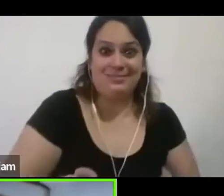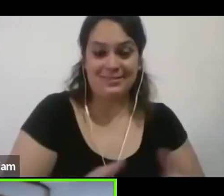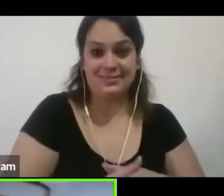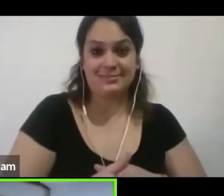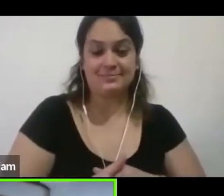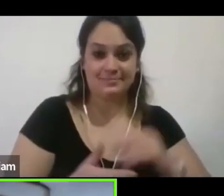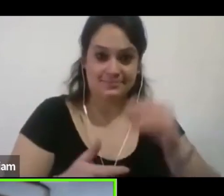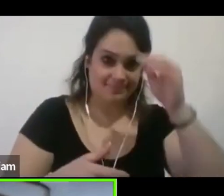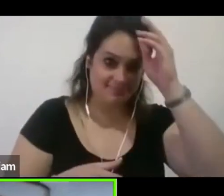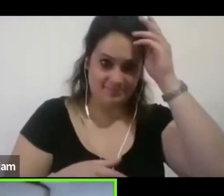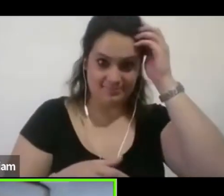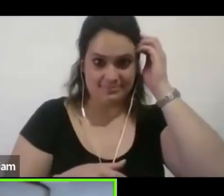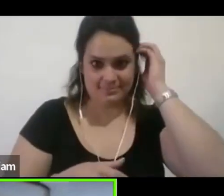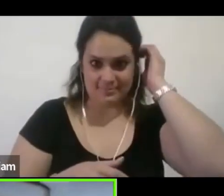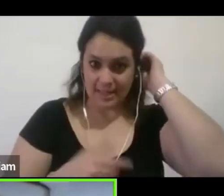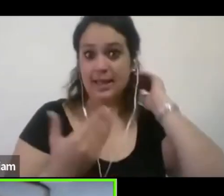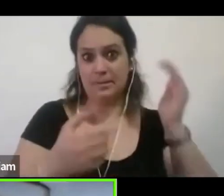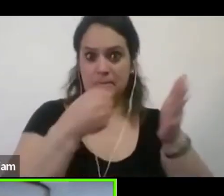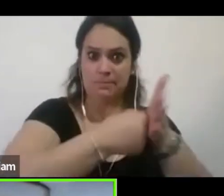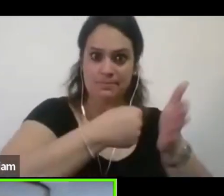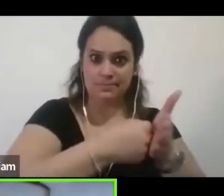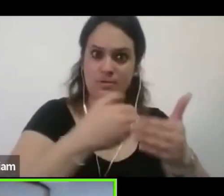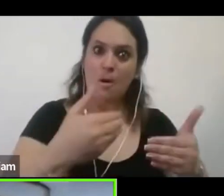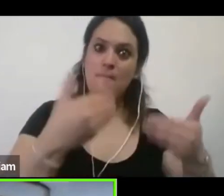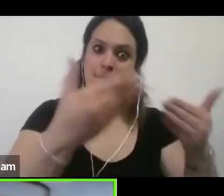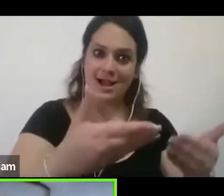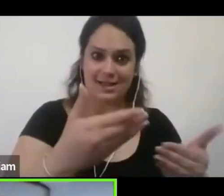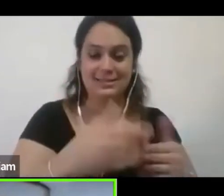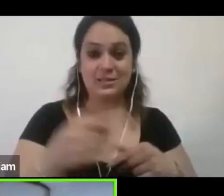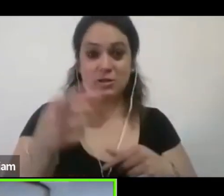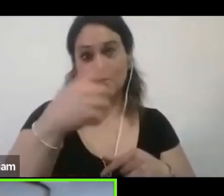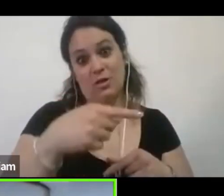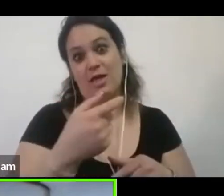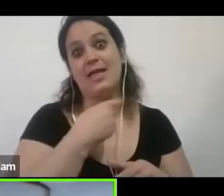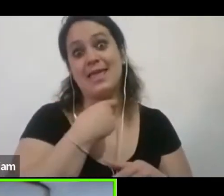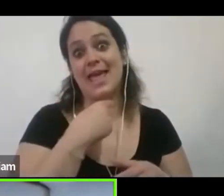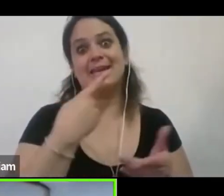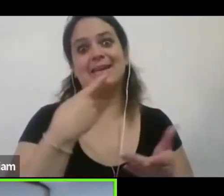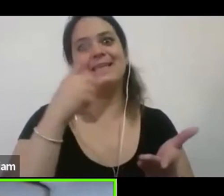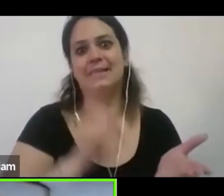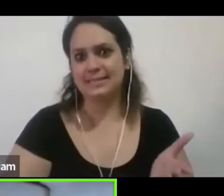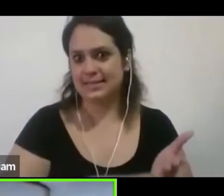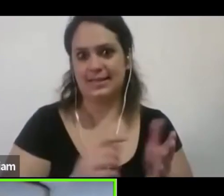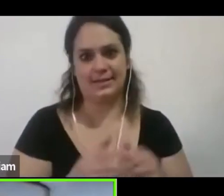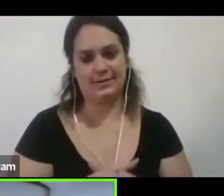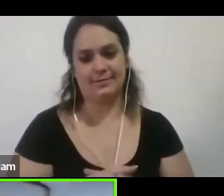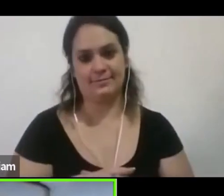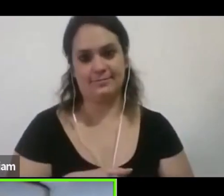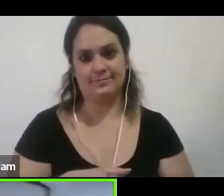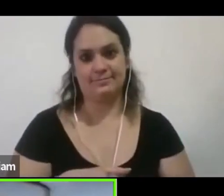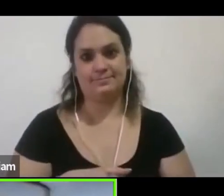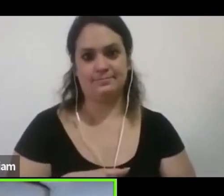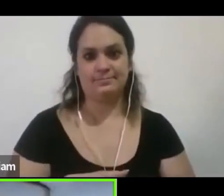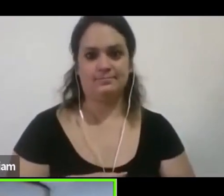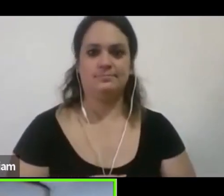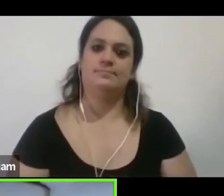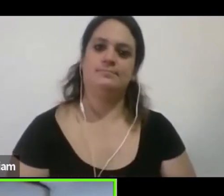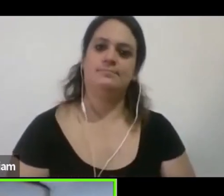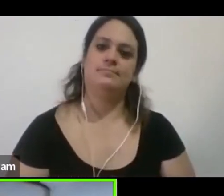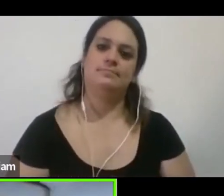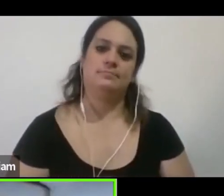y ponerle para adelante en todo lo que ellos desean y planifican.